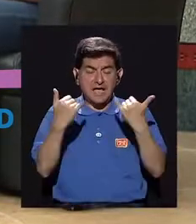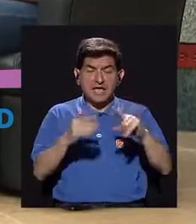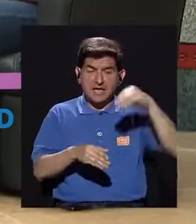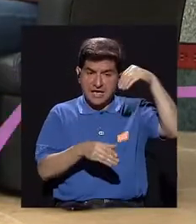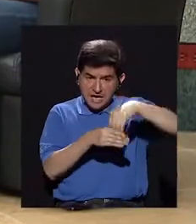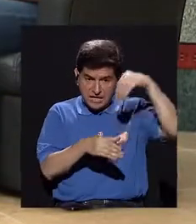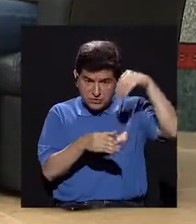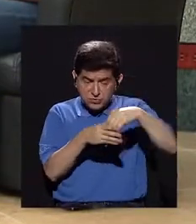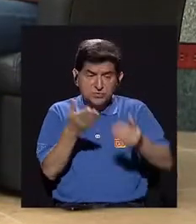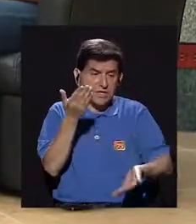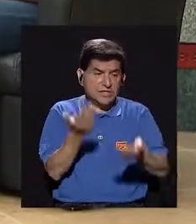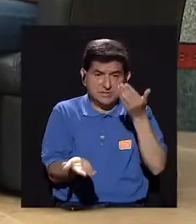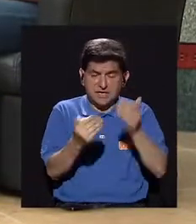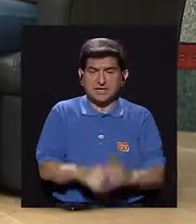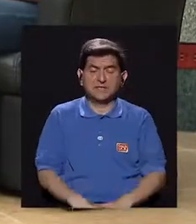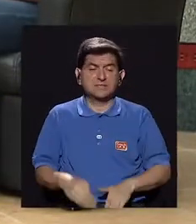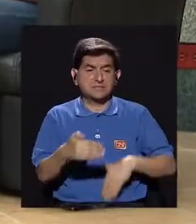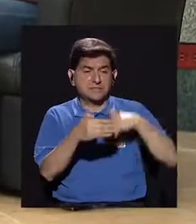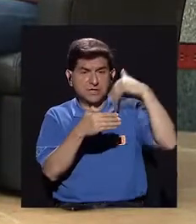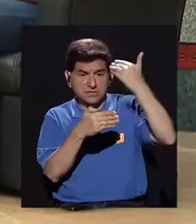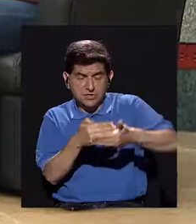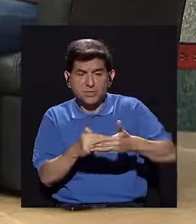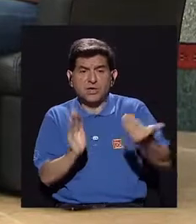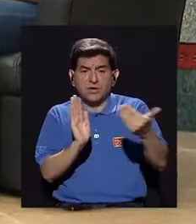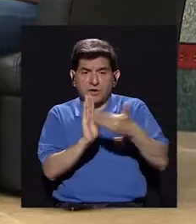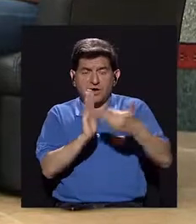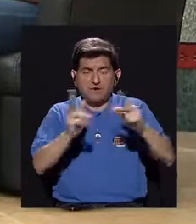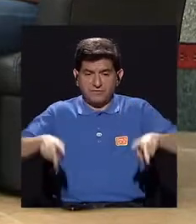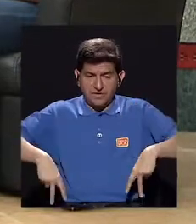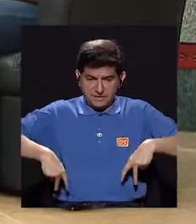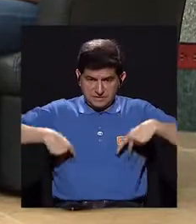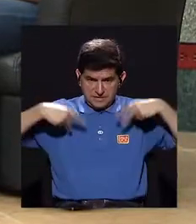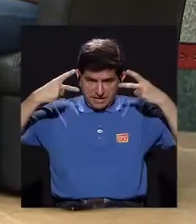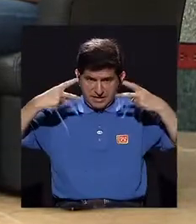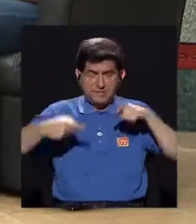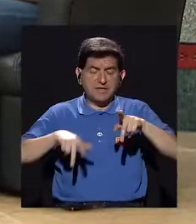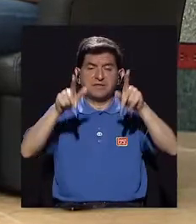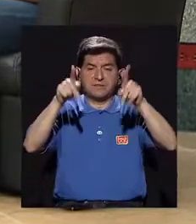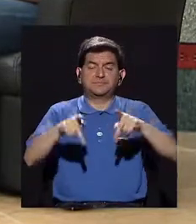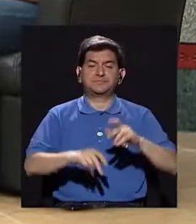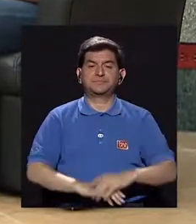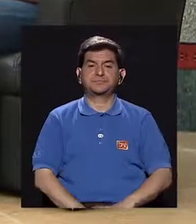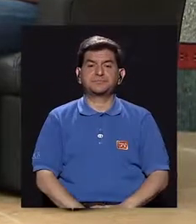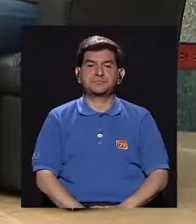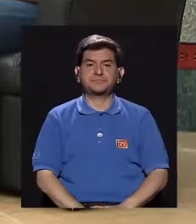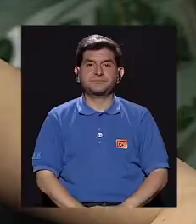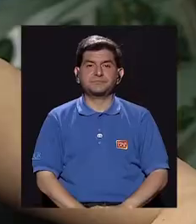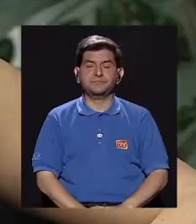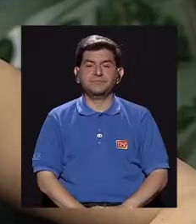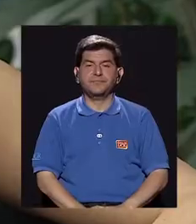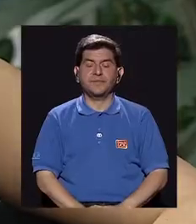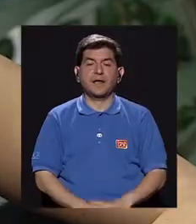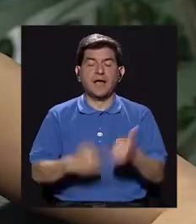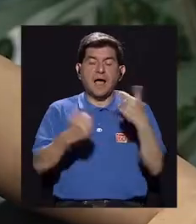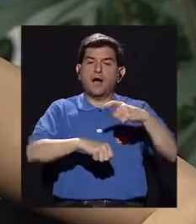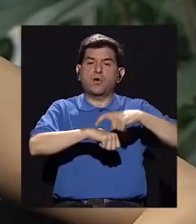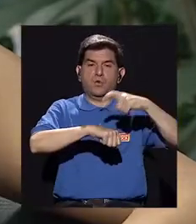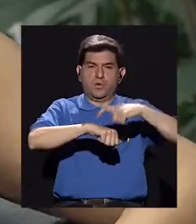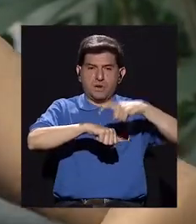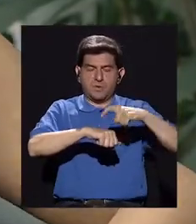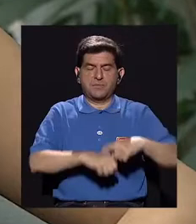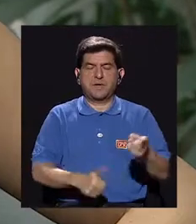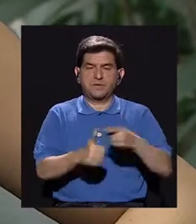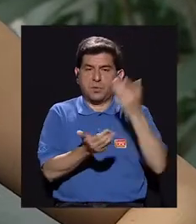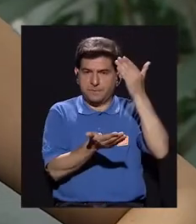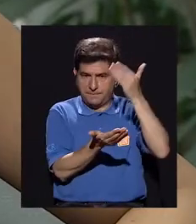poner sustancias que de una u otra forma después vamos a terminar dañando la vida de esas personas, ¿verdad? Bueno, Roxana, es momento